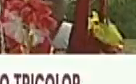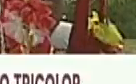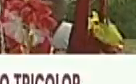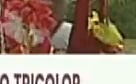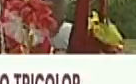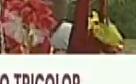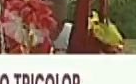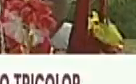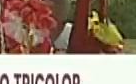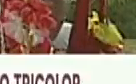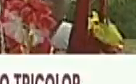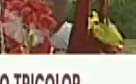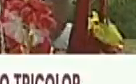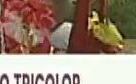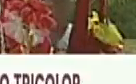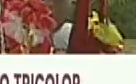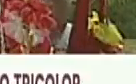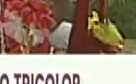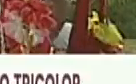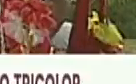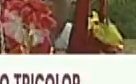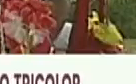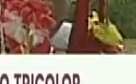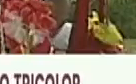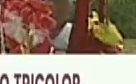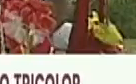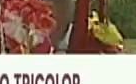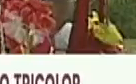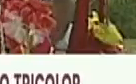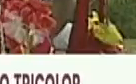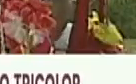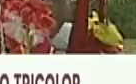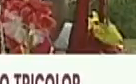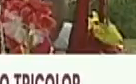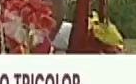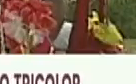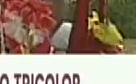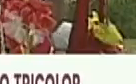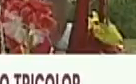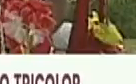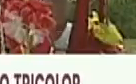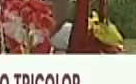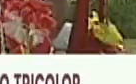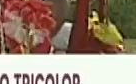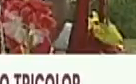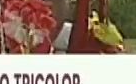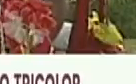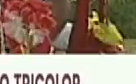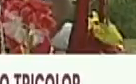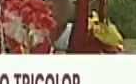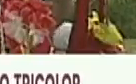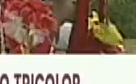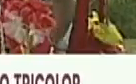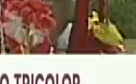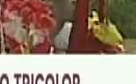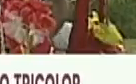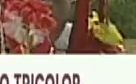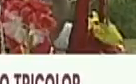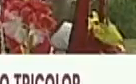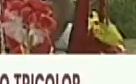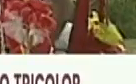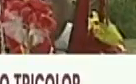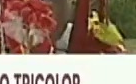y distribución de los insumos necesarios en materia de construcción. Se propone avanzar en la